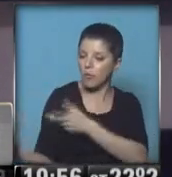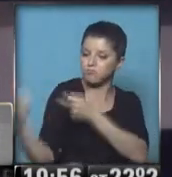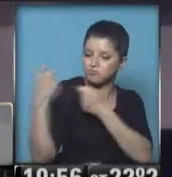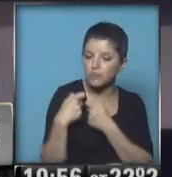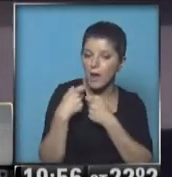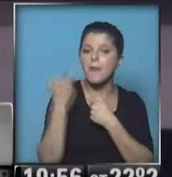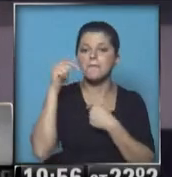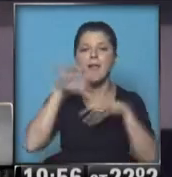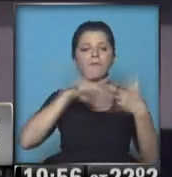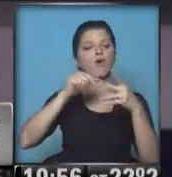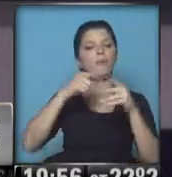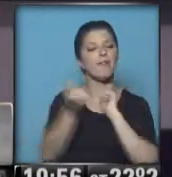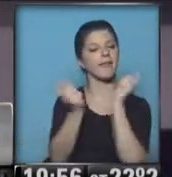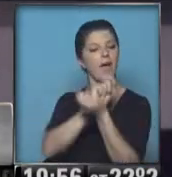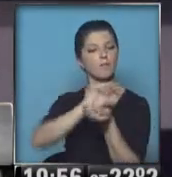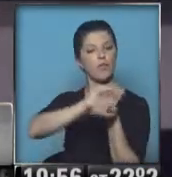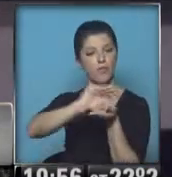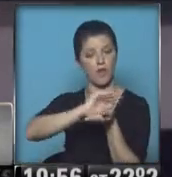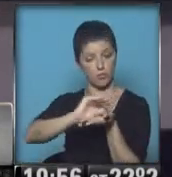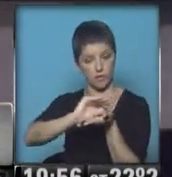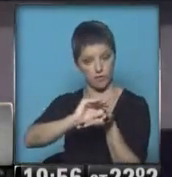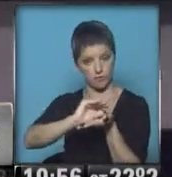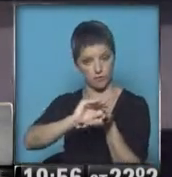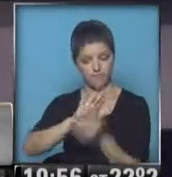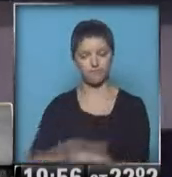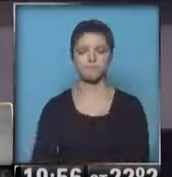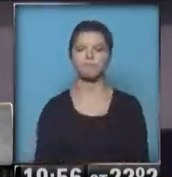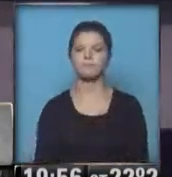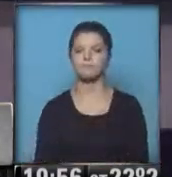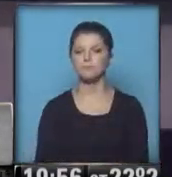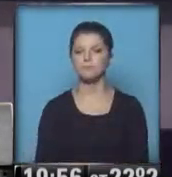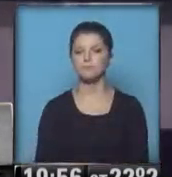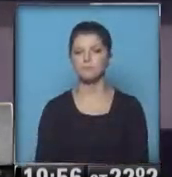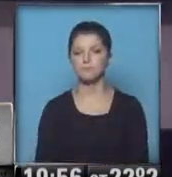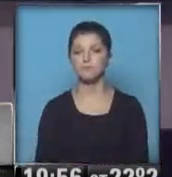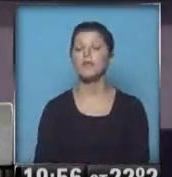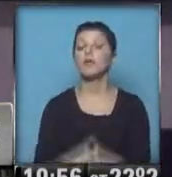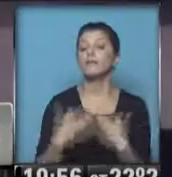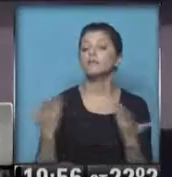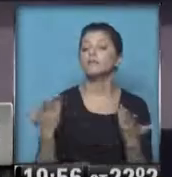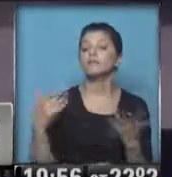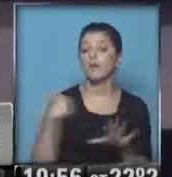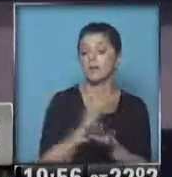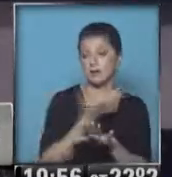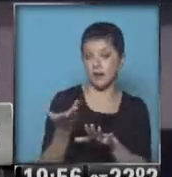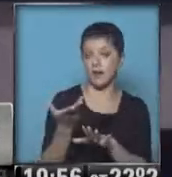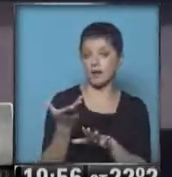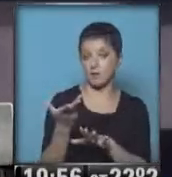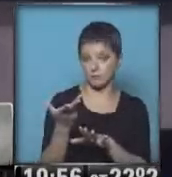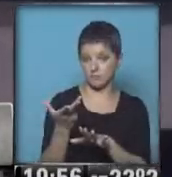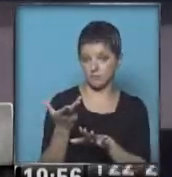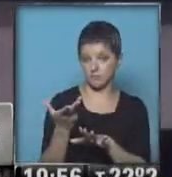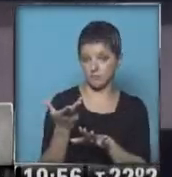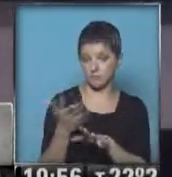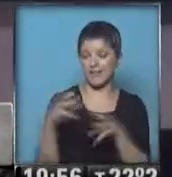a la reestructuración de deuda soberana. Prácticamente con los grupos que presentan la